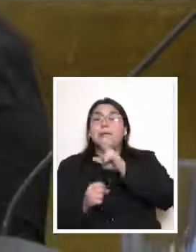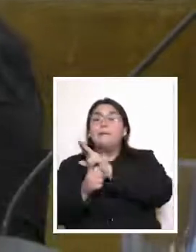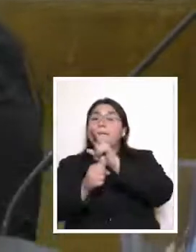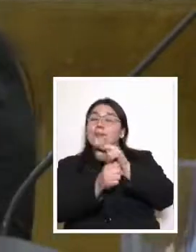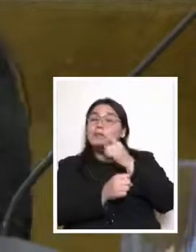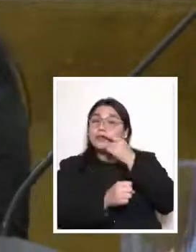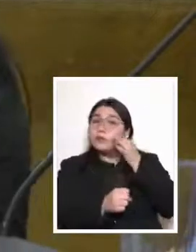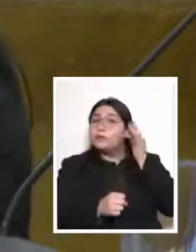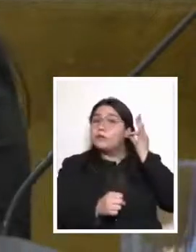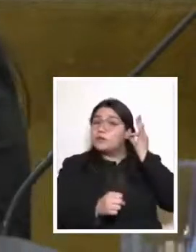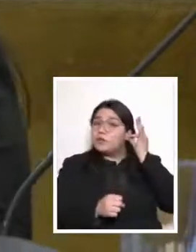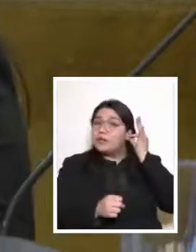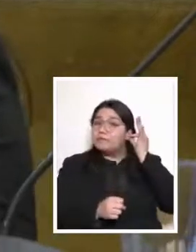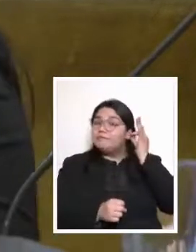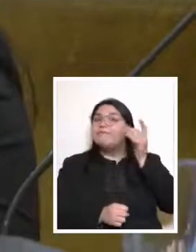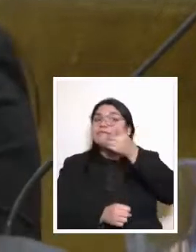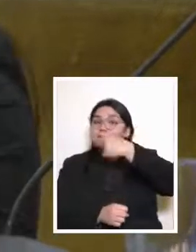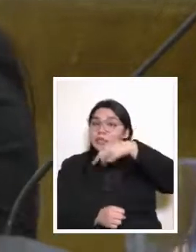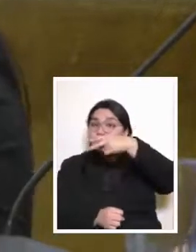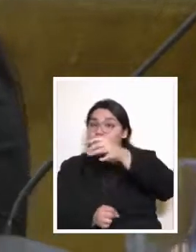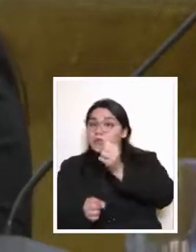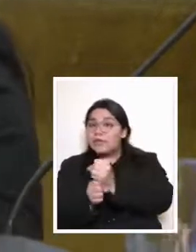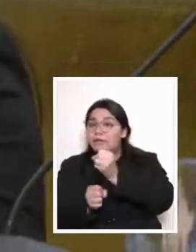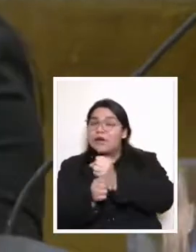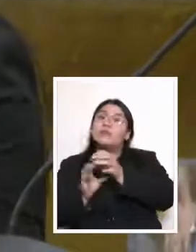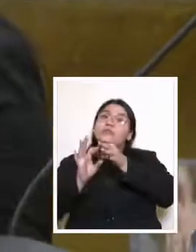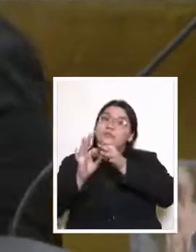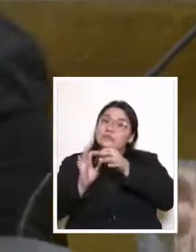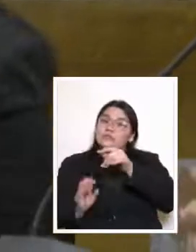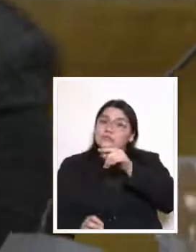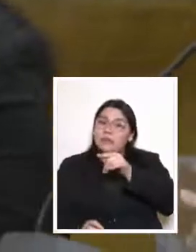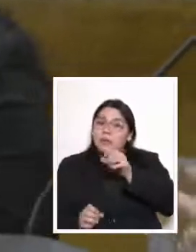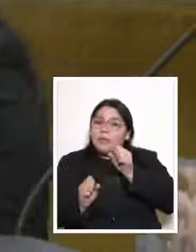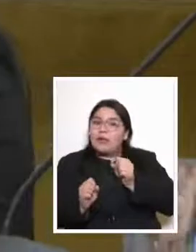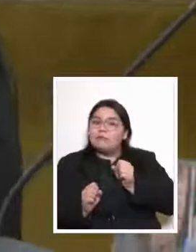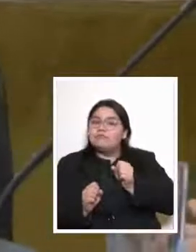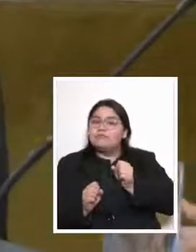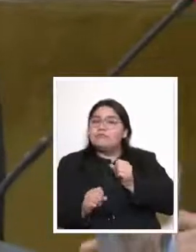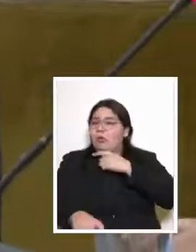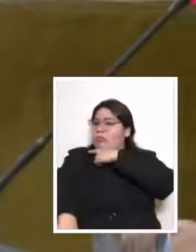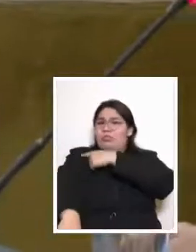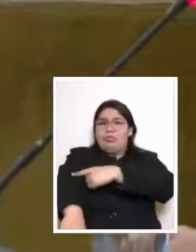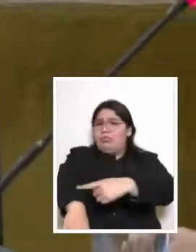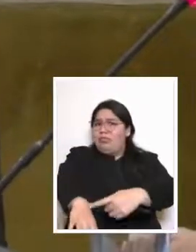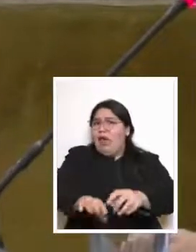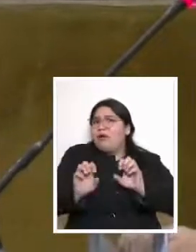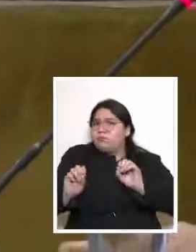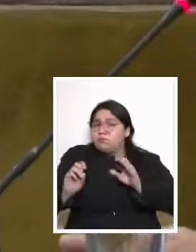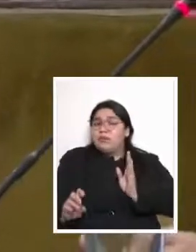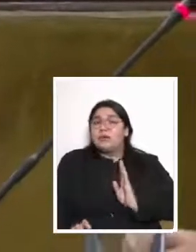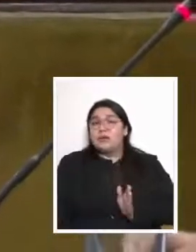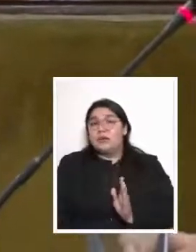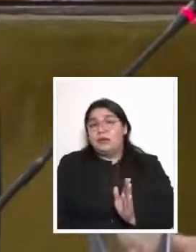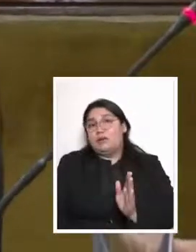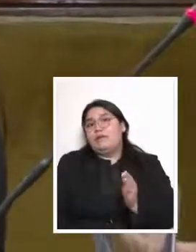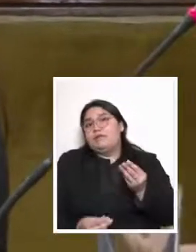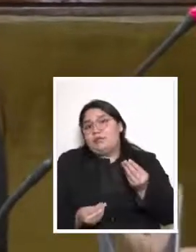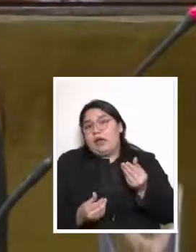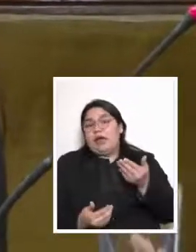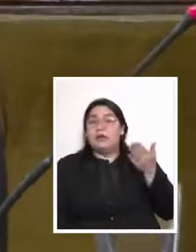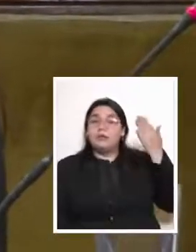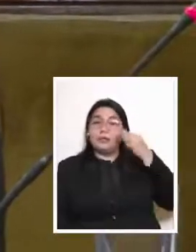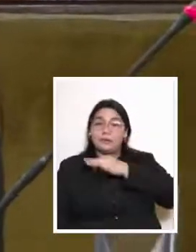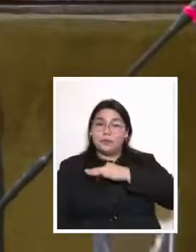que pudimos continuar entregando educación en todo el país, porque si bien, bueno, el ministro lo decía,